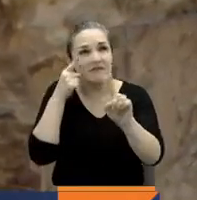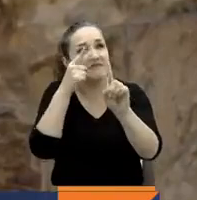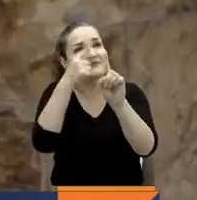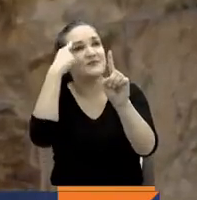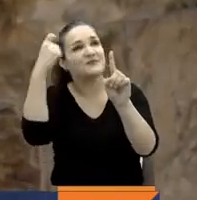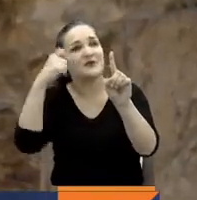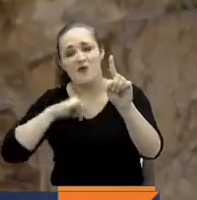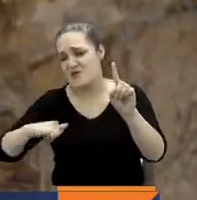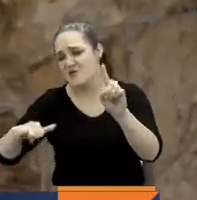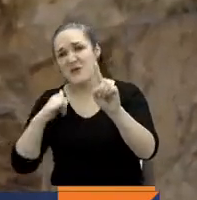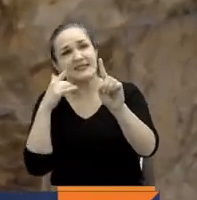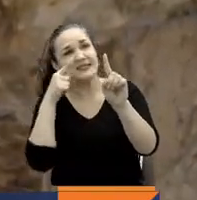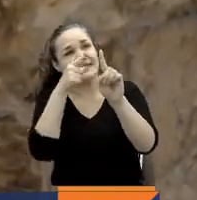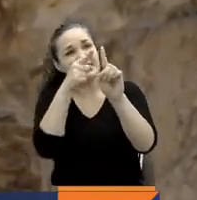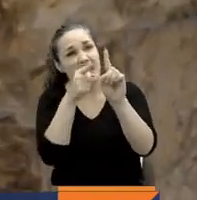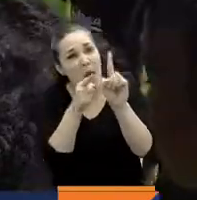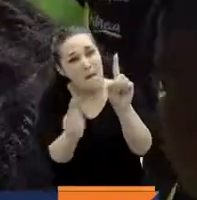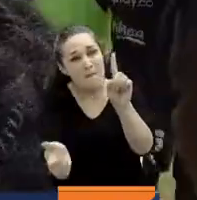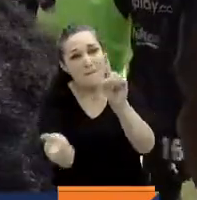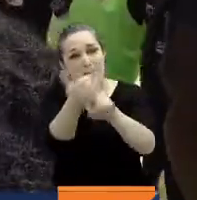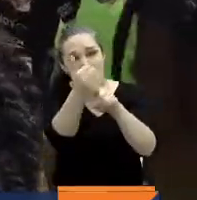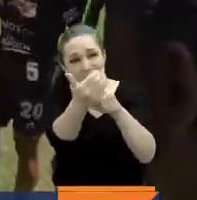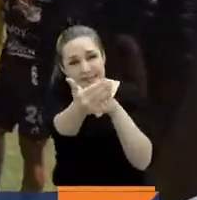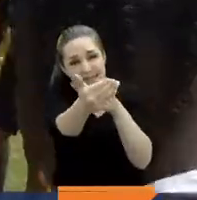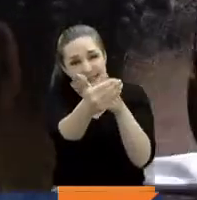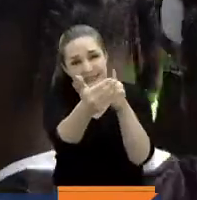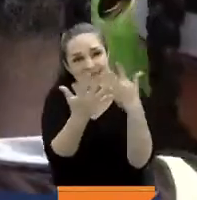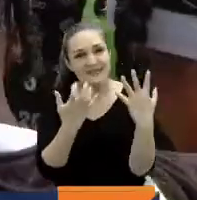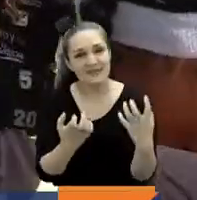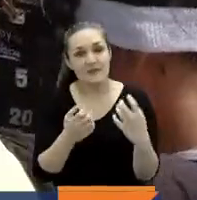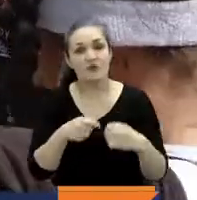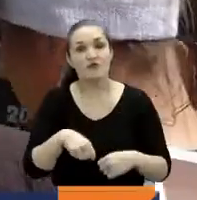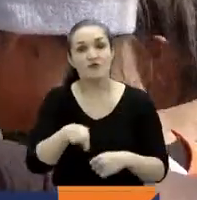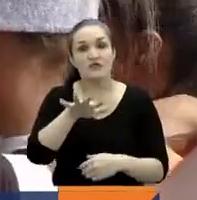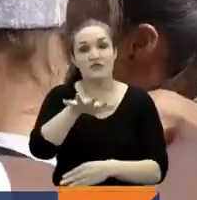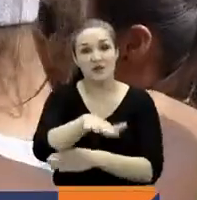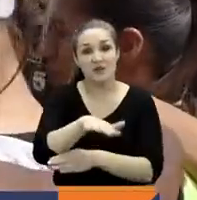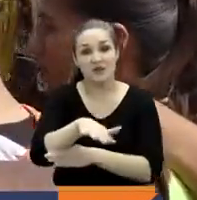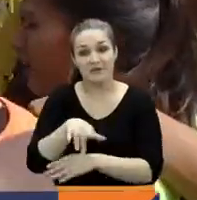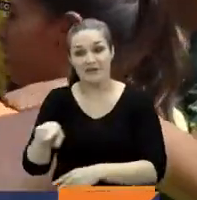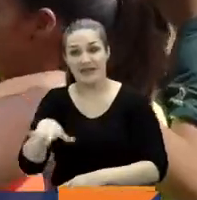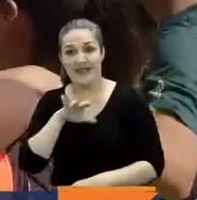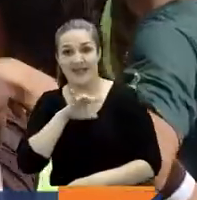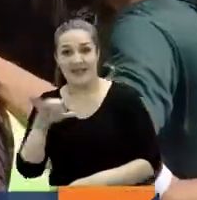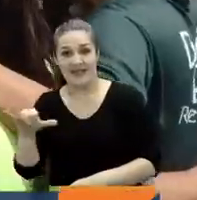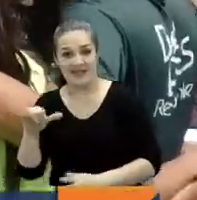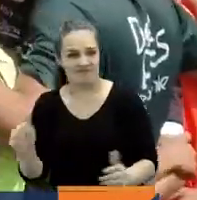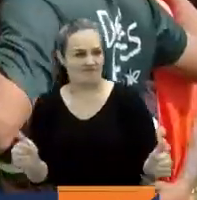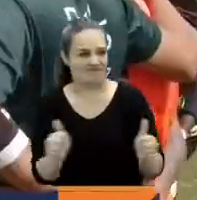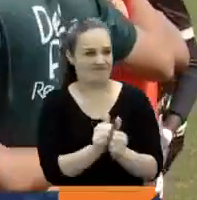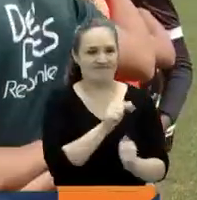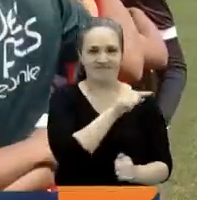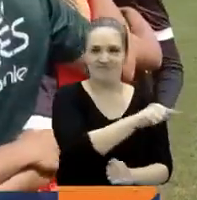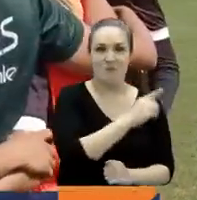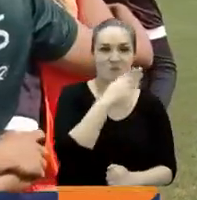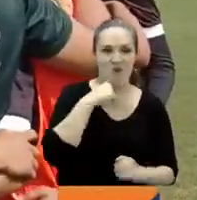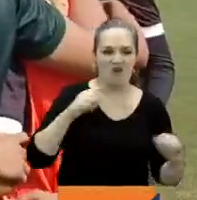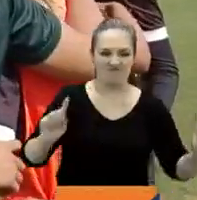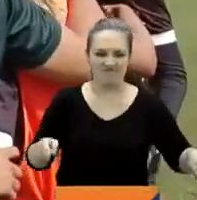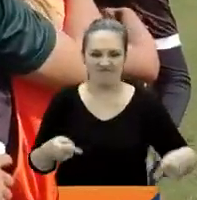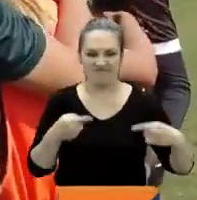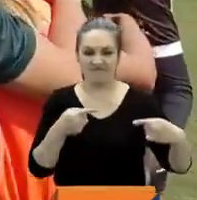cada vez se haga más realidad hacemos más cerca a las 5 de la tarde verdi blancas y Génesis se miden para estar un paso más cerca